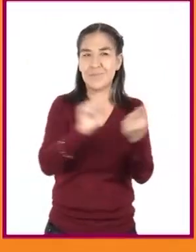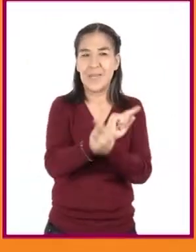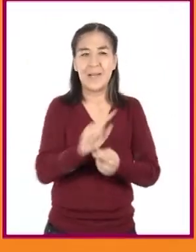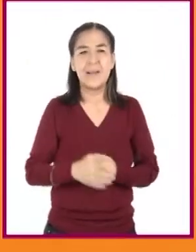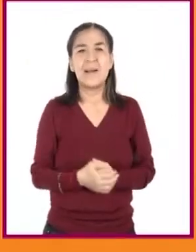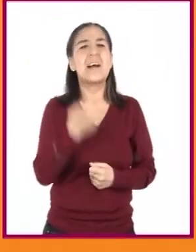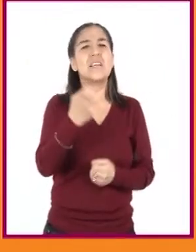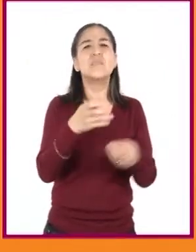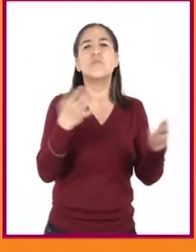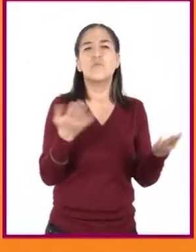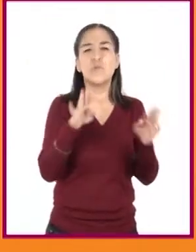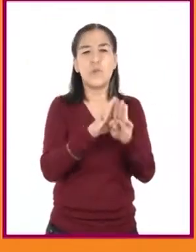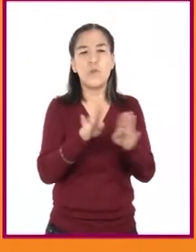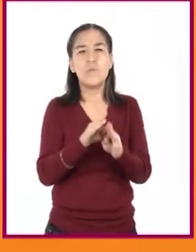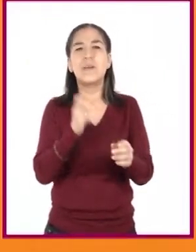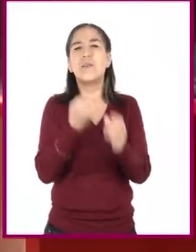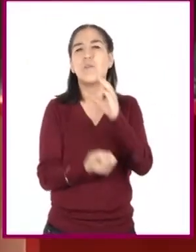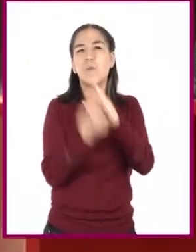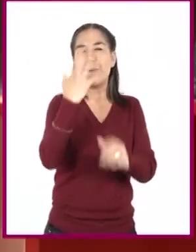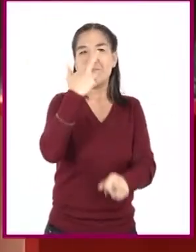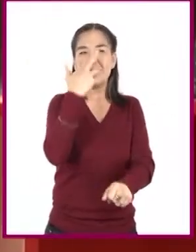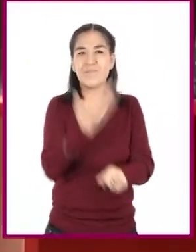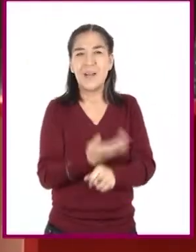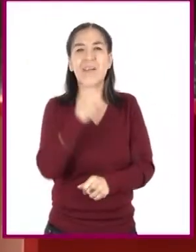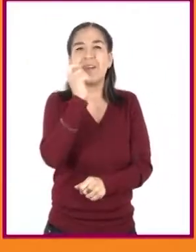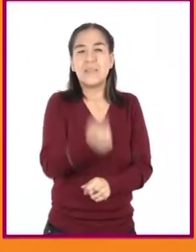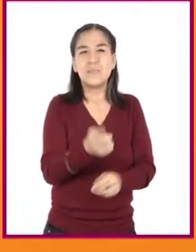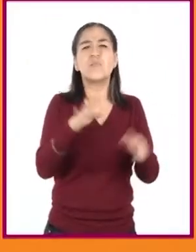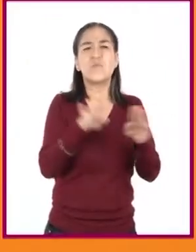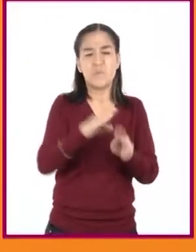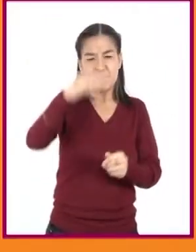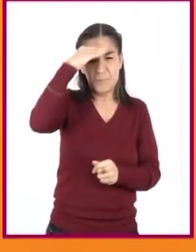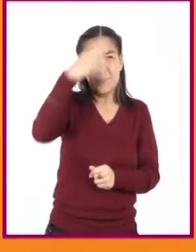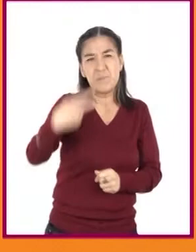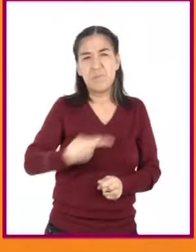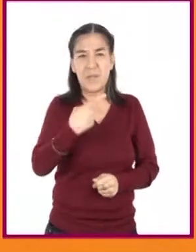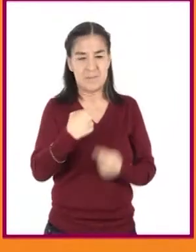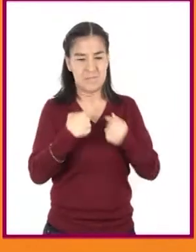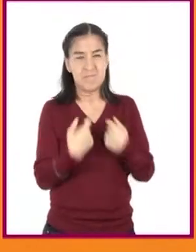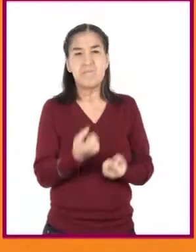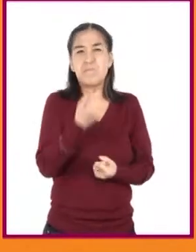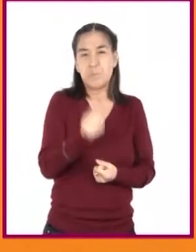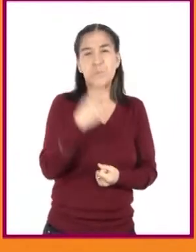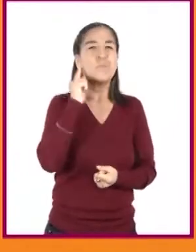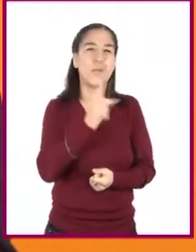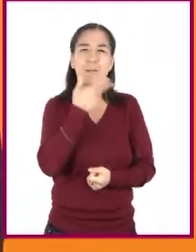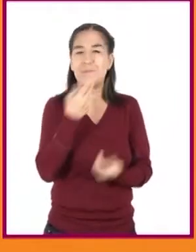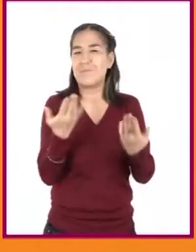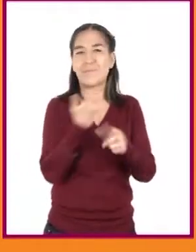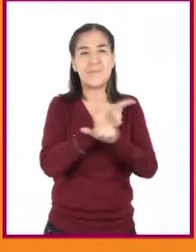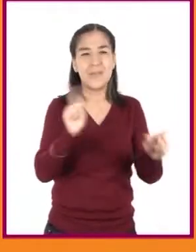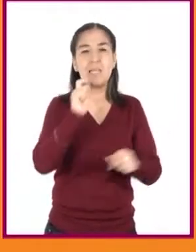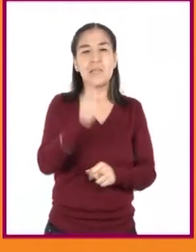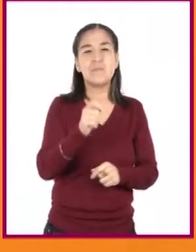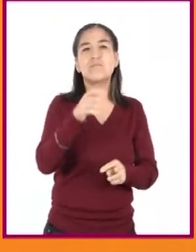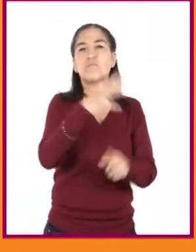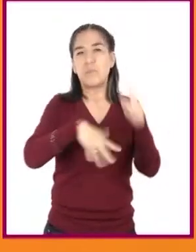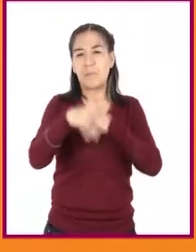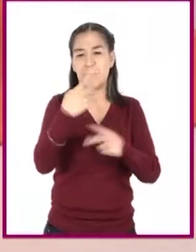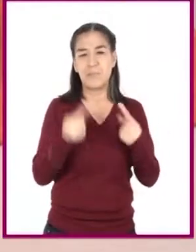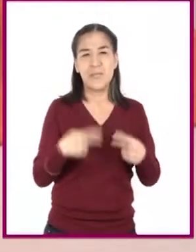Junto con la adquisición de nuevas responsabilidades, nos cuestionamos a nosotras o nosotros mismos y a las y los